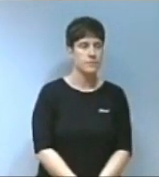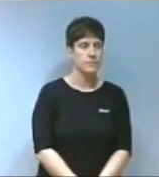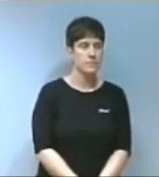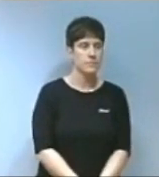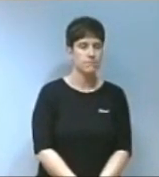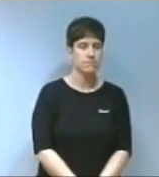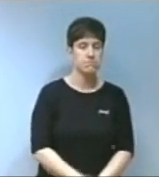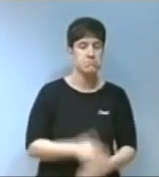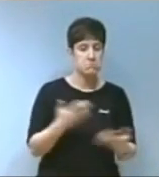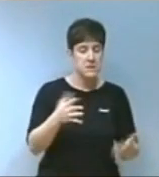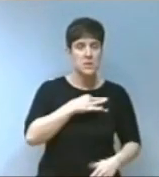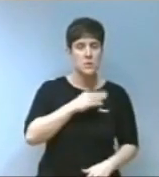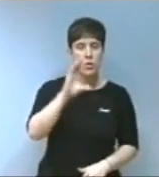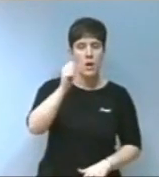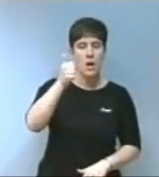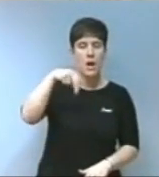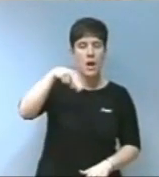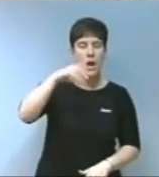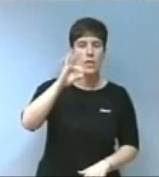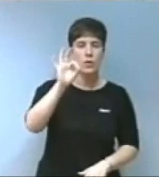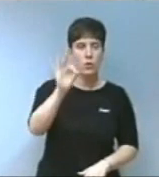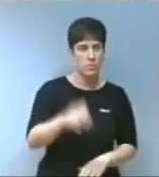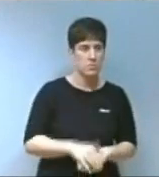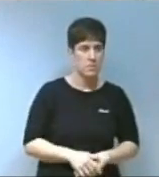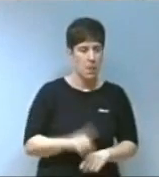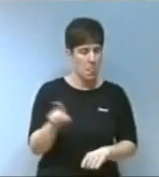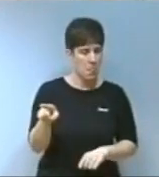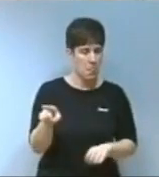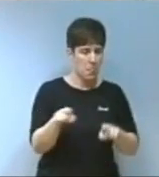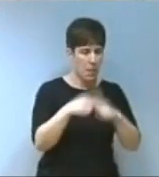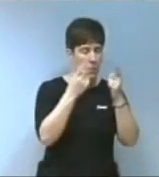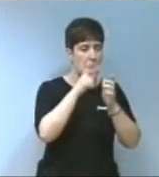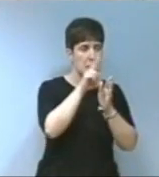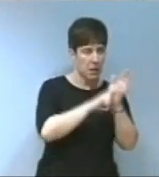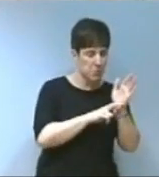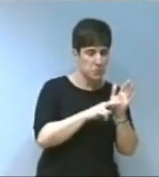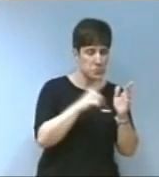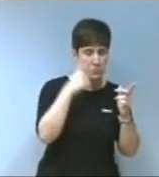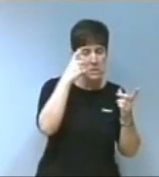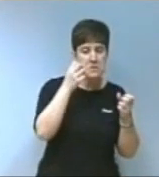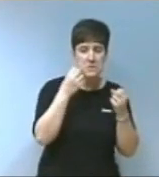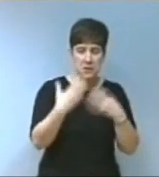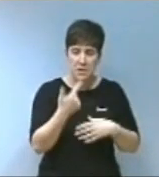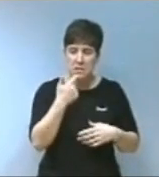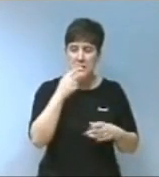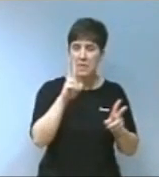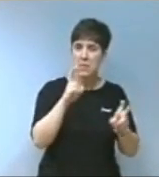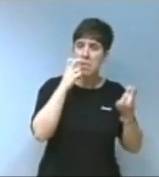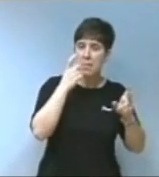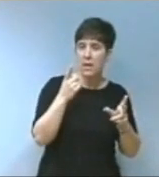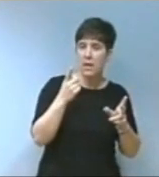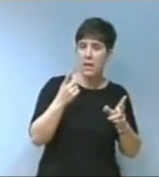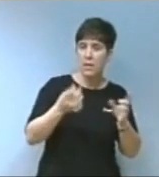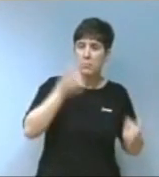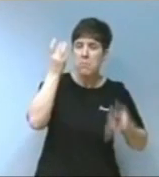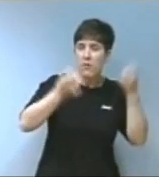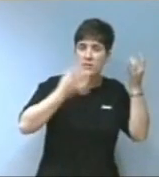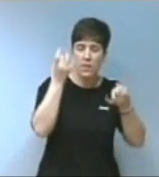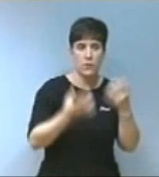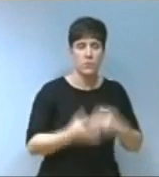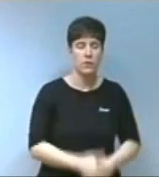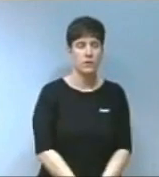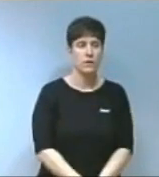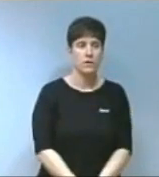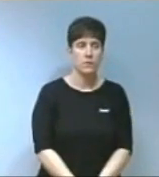Cantó. Más allá del reglamento, yo creo que es, está bien, ¿no? Esto de la improvisación respecto a